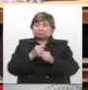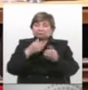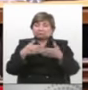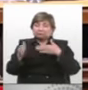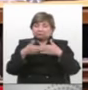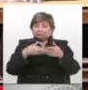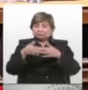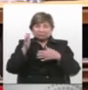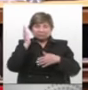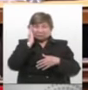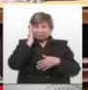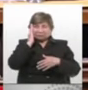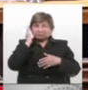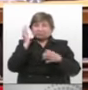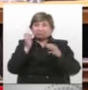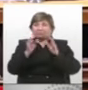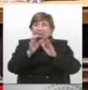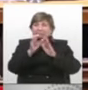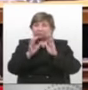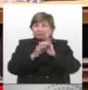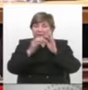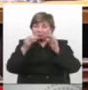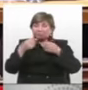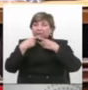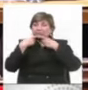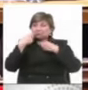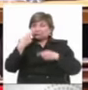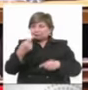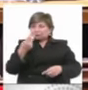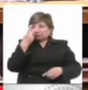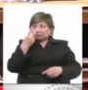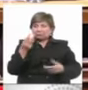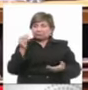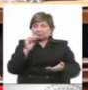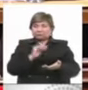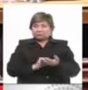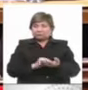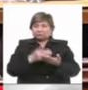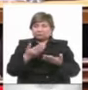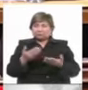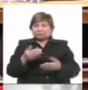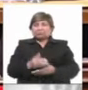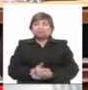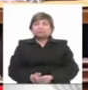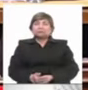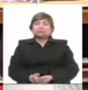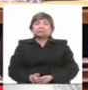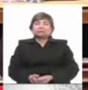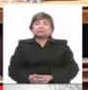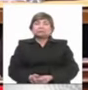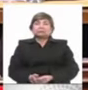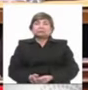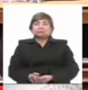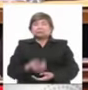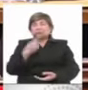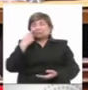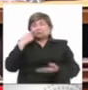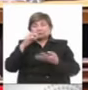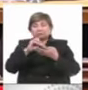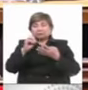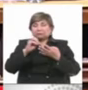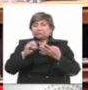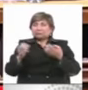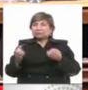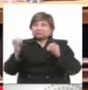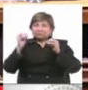de que saben muy bien que el Tribunal Constitucional ya se ha pronunciado dos veces al respecto, que por eso ha sido observado por el presidente, e